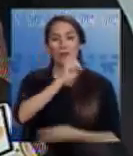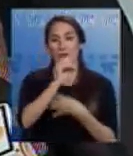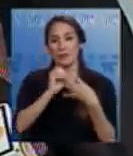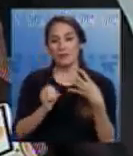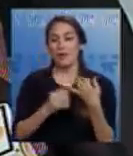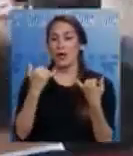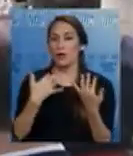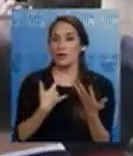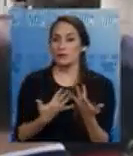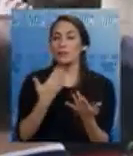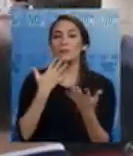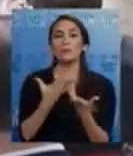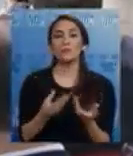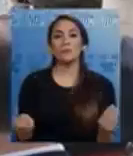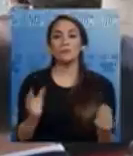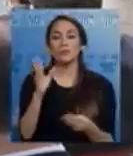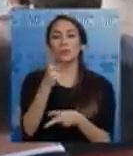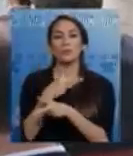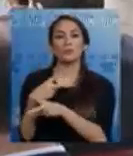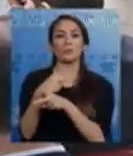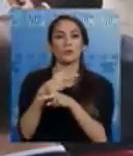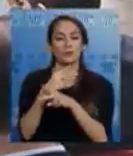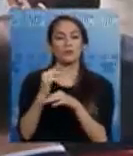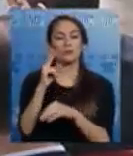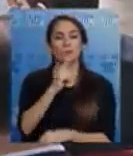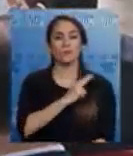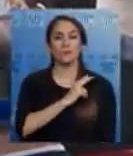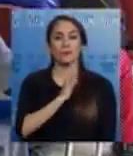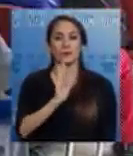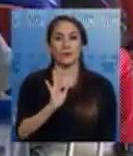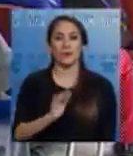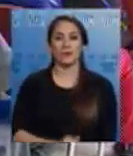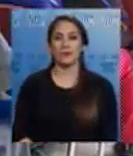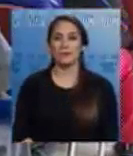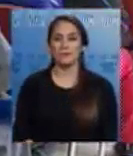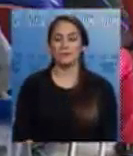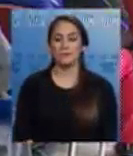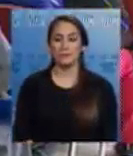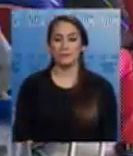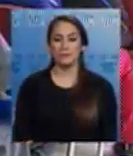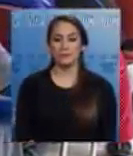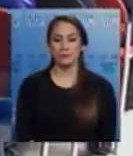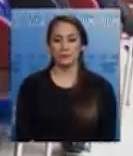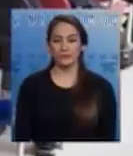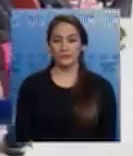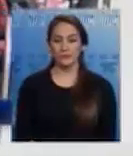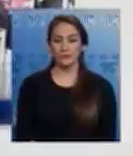esperan lo que resuelva el Consejo Superior de la Universidad Andina. Fabiola Santana, TC Televisión.